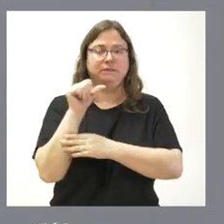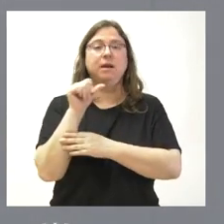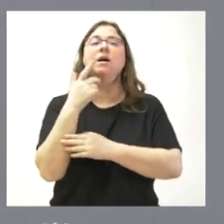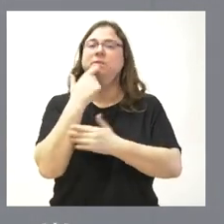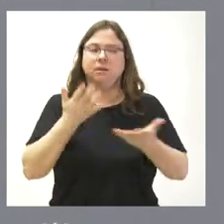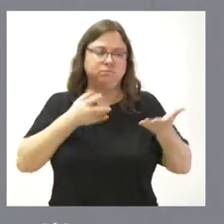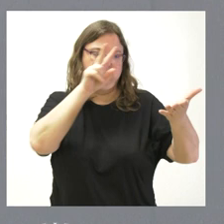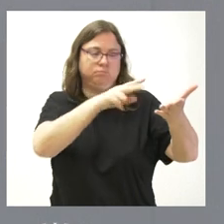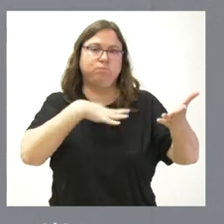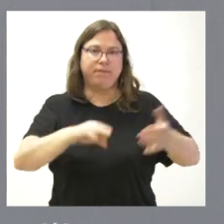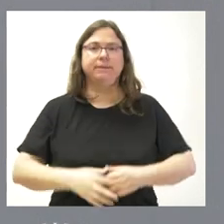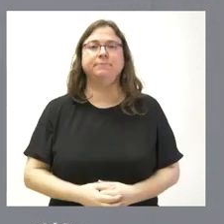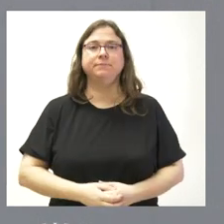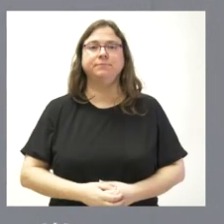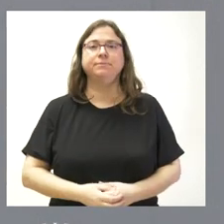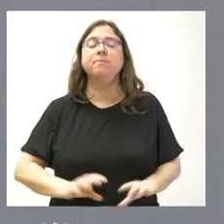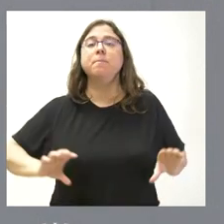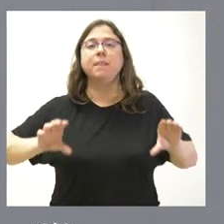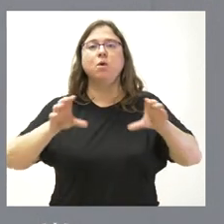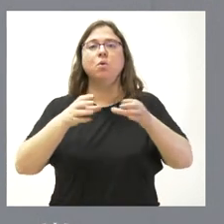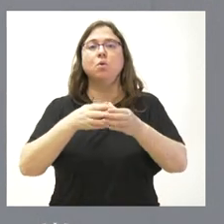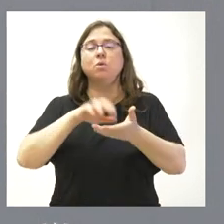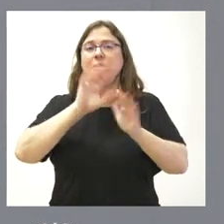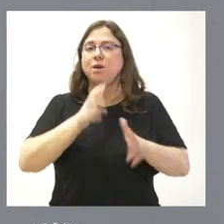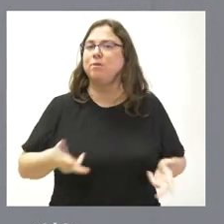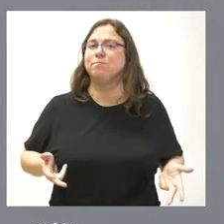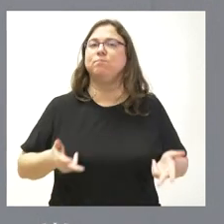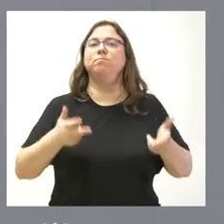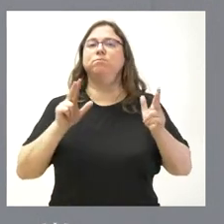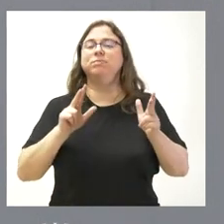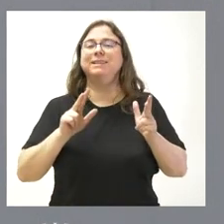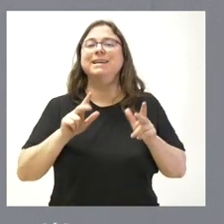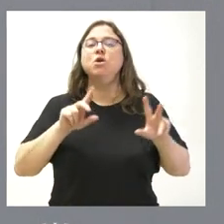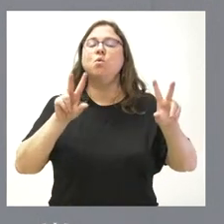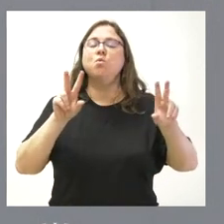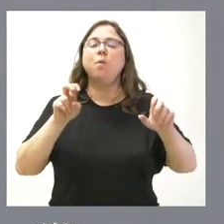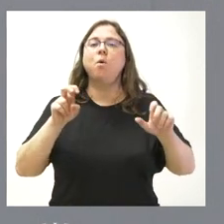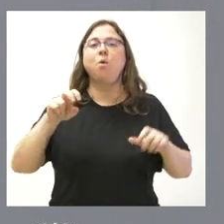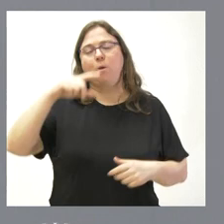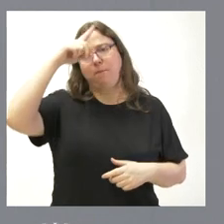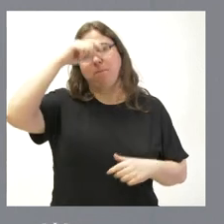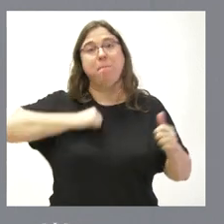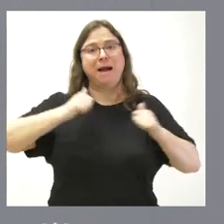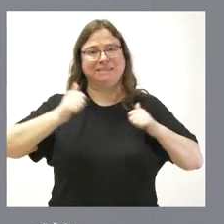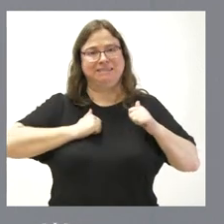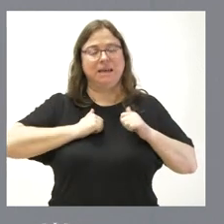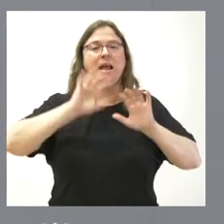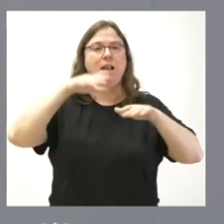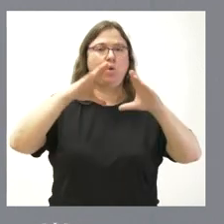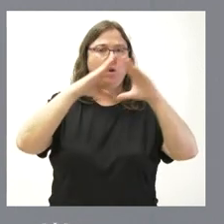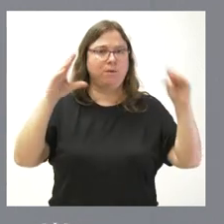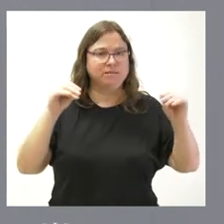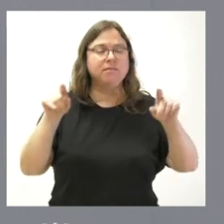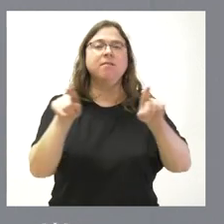disposición eh la junta eh autoriza la implantación de un nuevo máster universitario en la universidad de León en el marco de la alianza